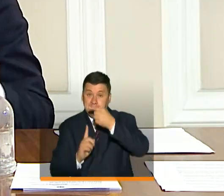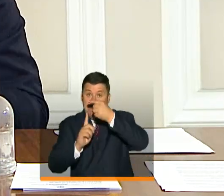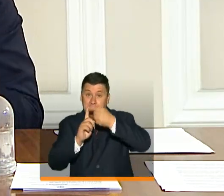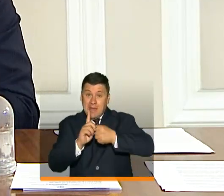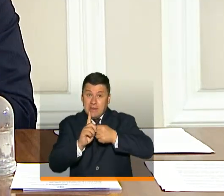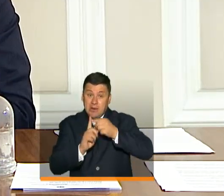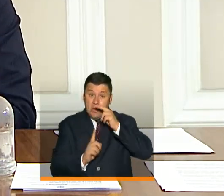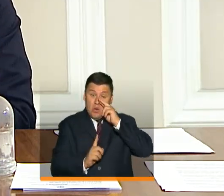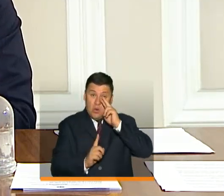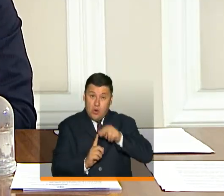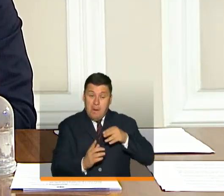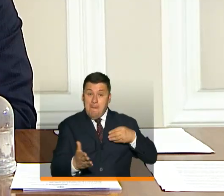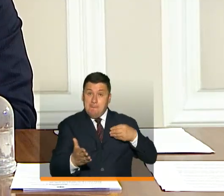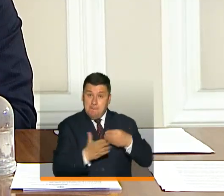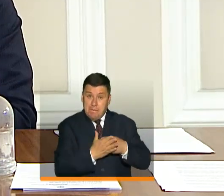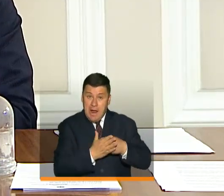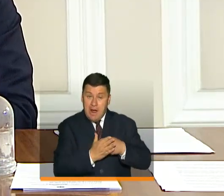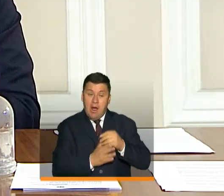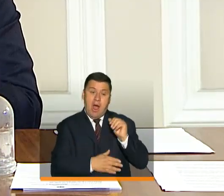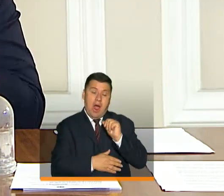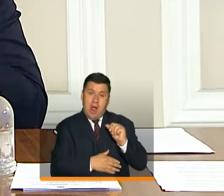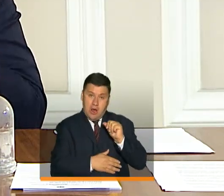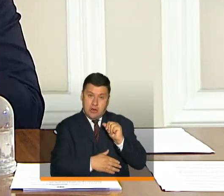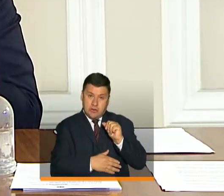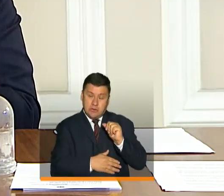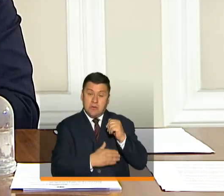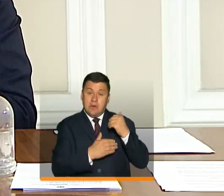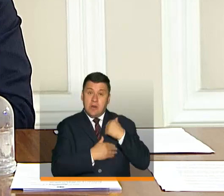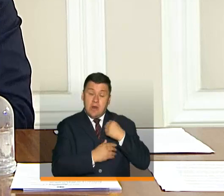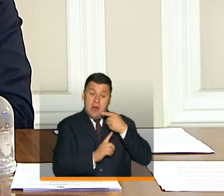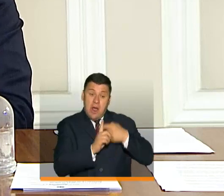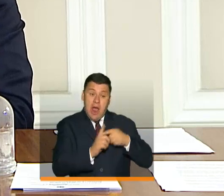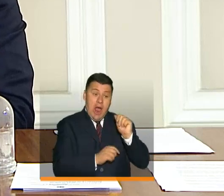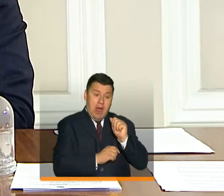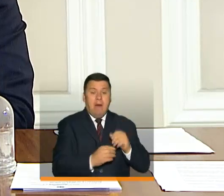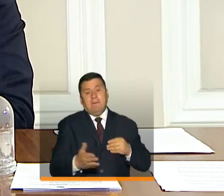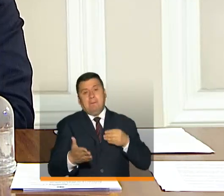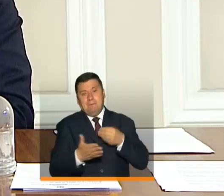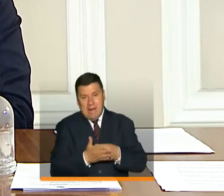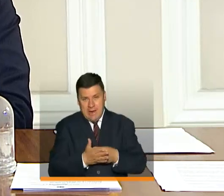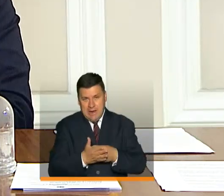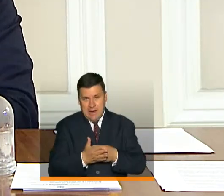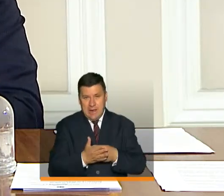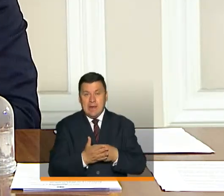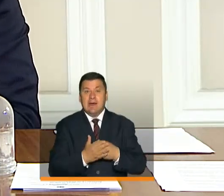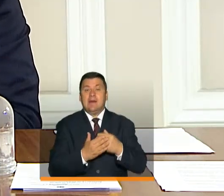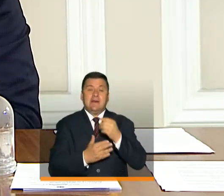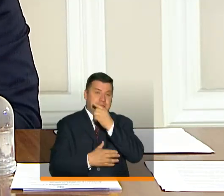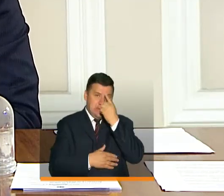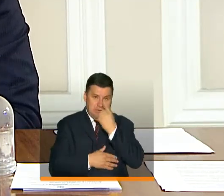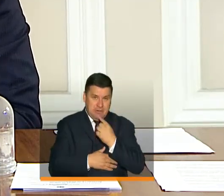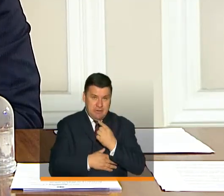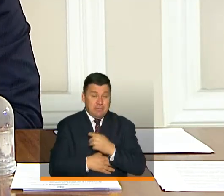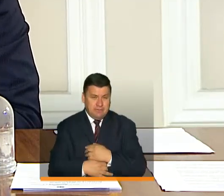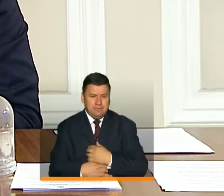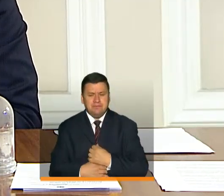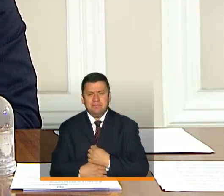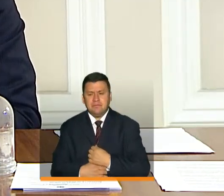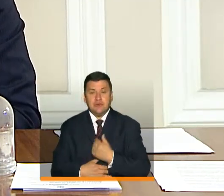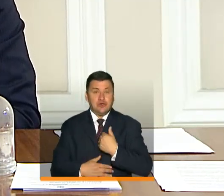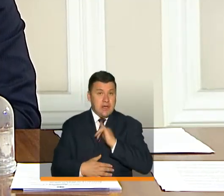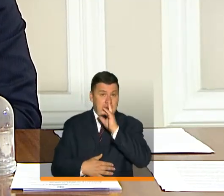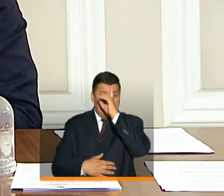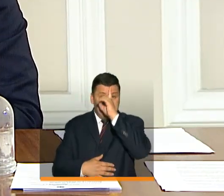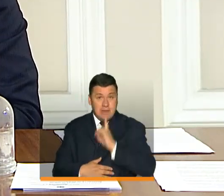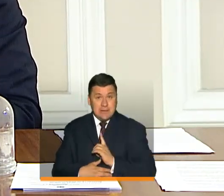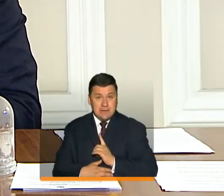julio se ha pagado en el mes de agosto. Lo correspondiente en el mes de agosto se pagará en el mes de septiembre. Pero he tomado la